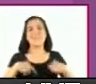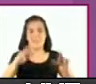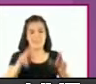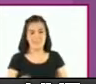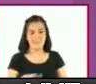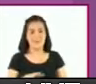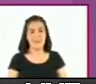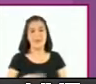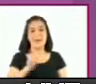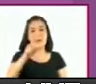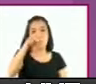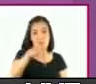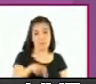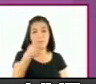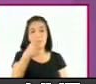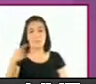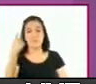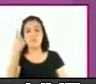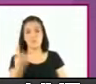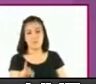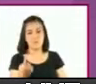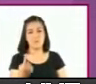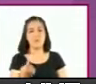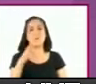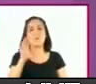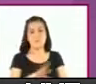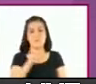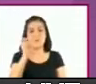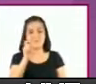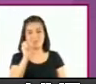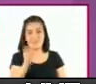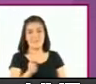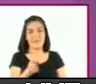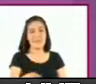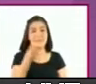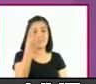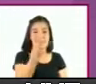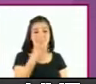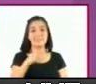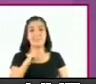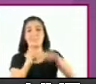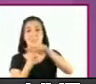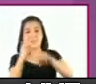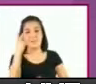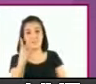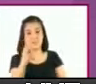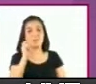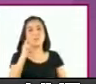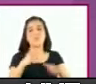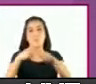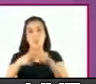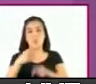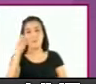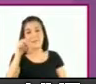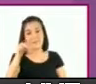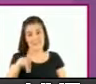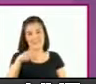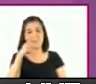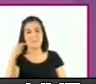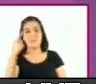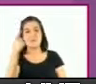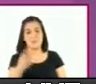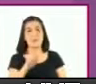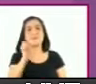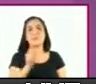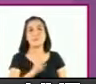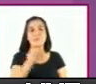con n-1, por lo tanto, 3 más 2 por n-1, tenemos